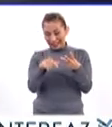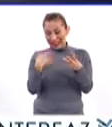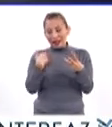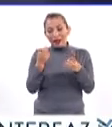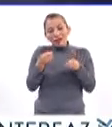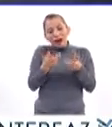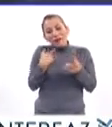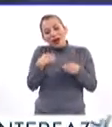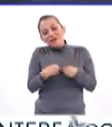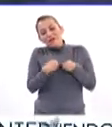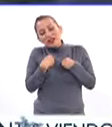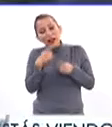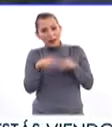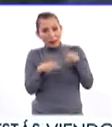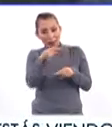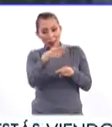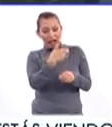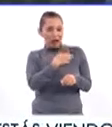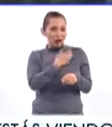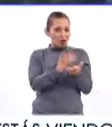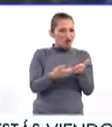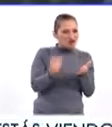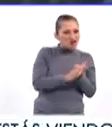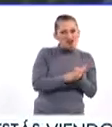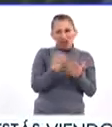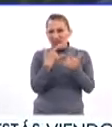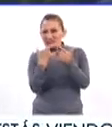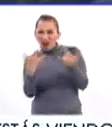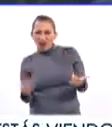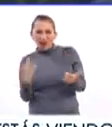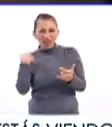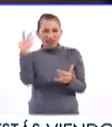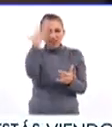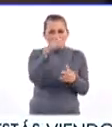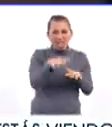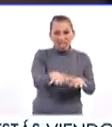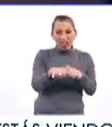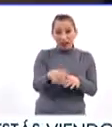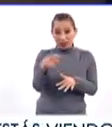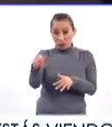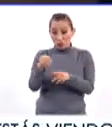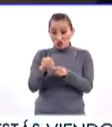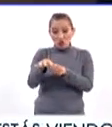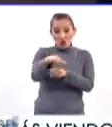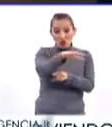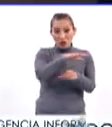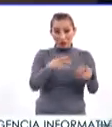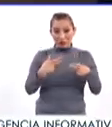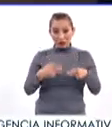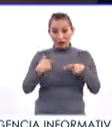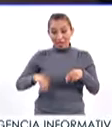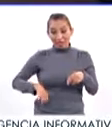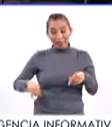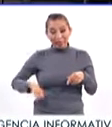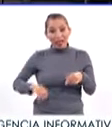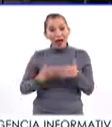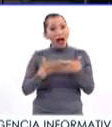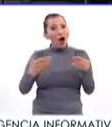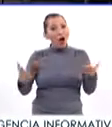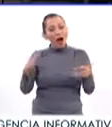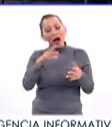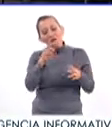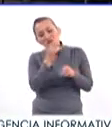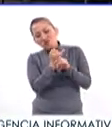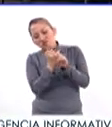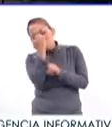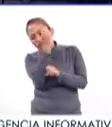le damos sentido a la vida a partir de héroes y hazañas sobrenaturales. Debido a su impacto dentro de la sociedad, se han convertido en un campo